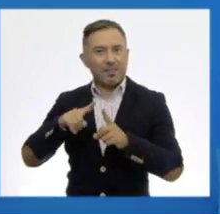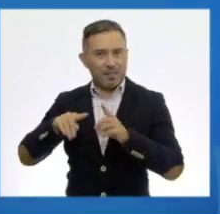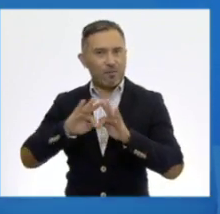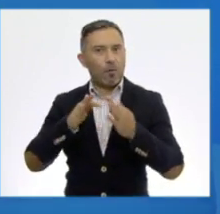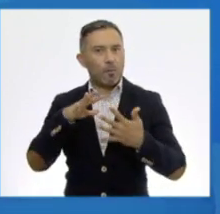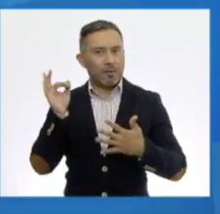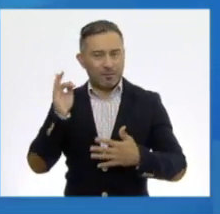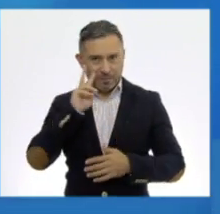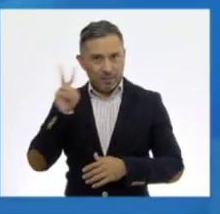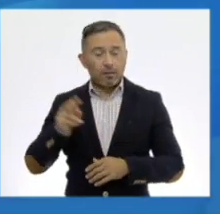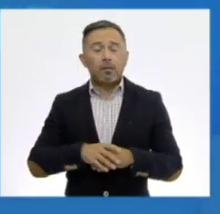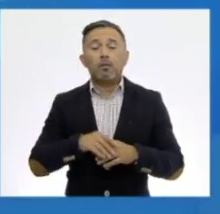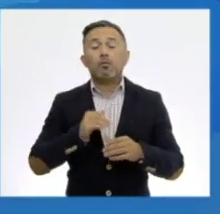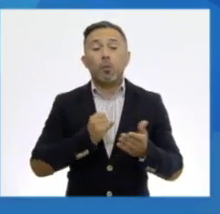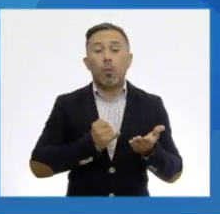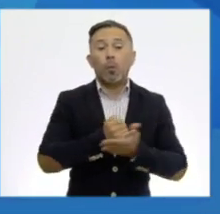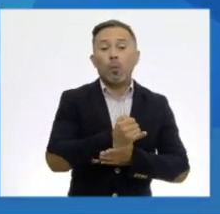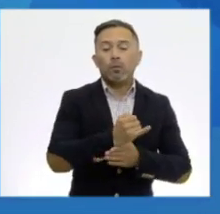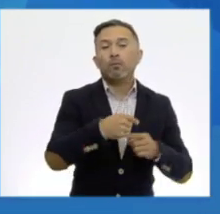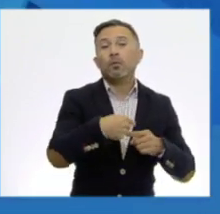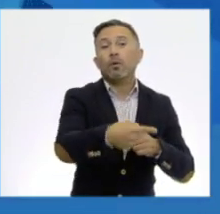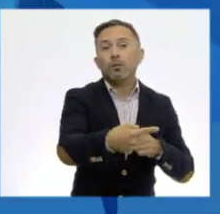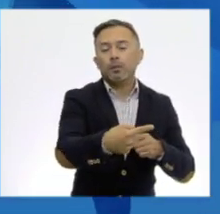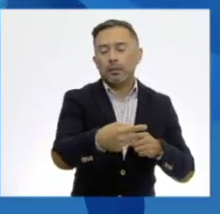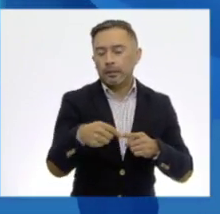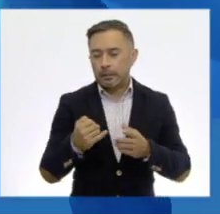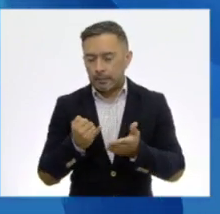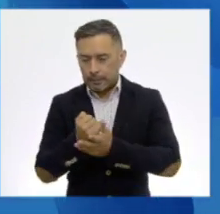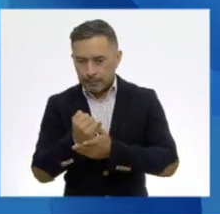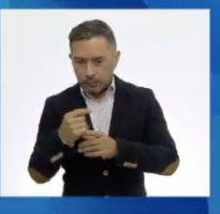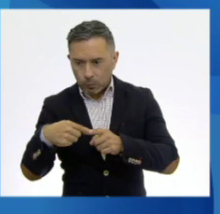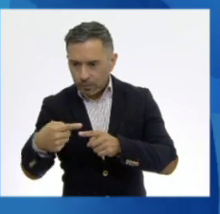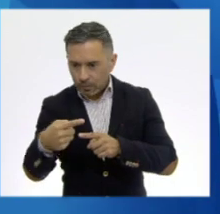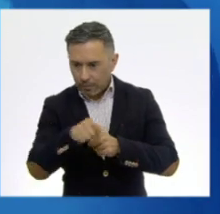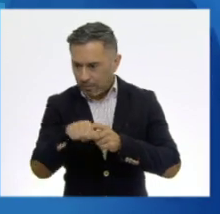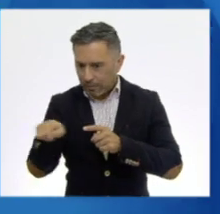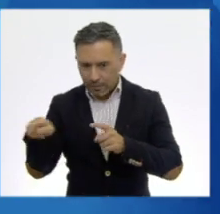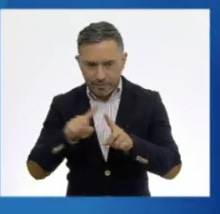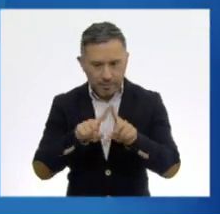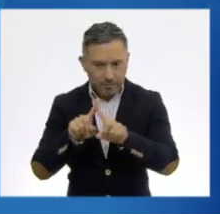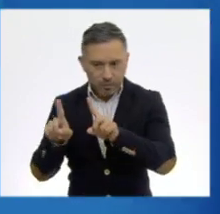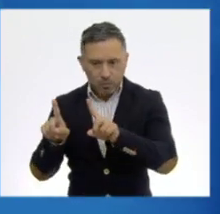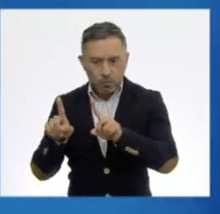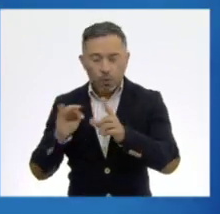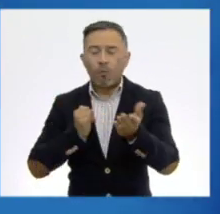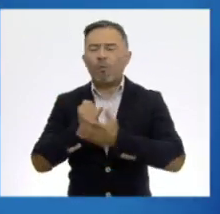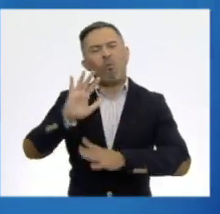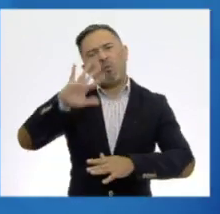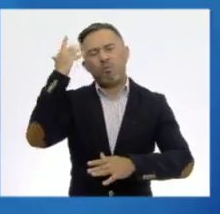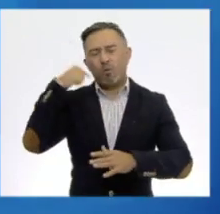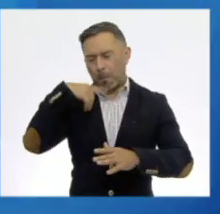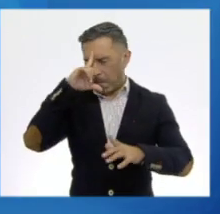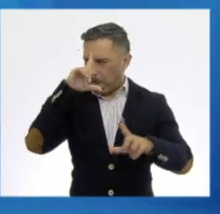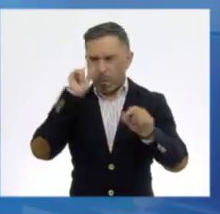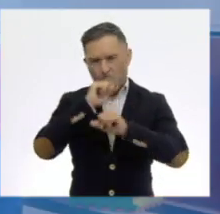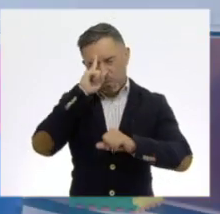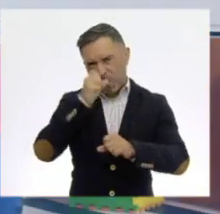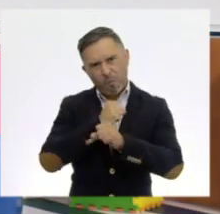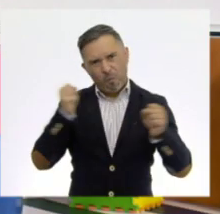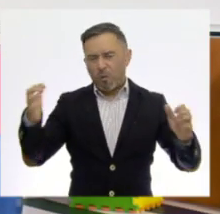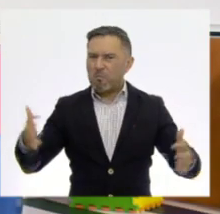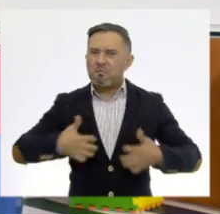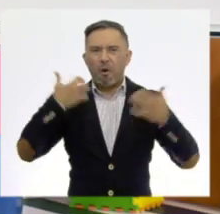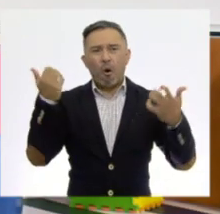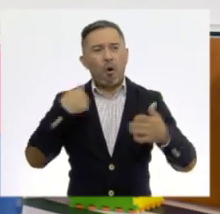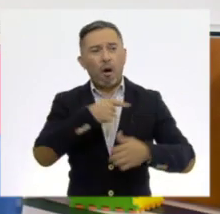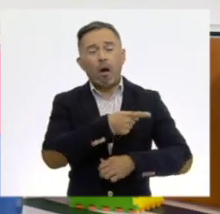consecuencias diversas y pensar en eso puede ayudarte a no tomar decisiones precipitadas como cuando estás enojado o ya estás